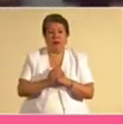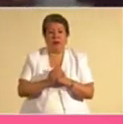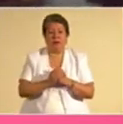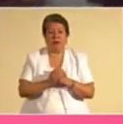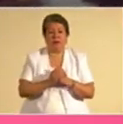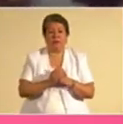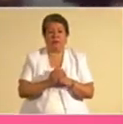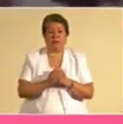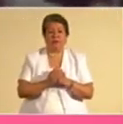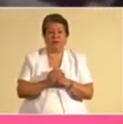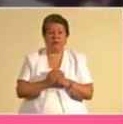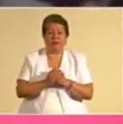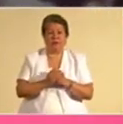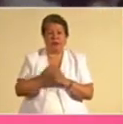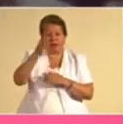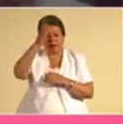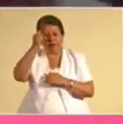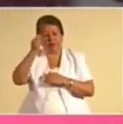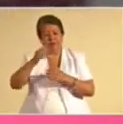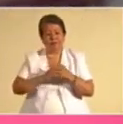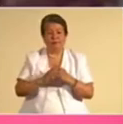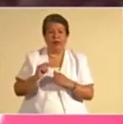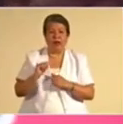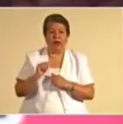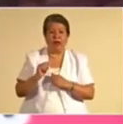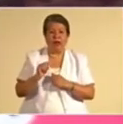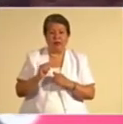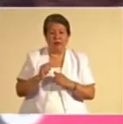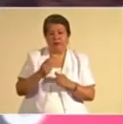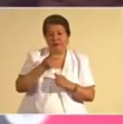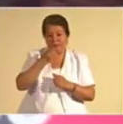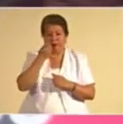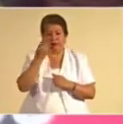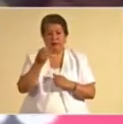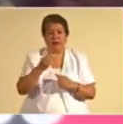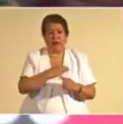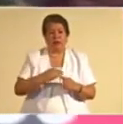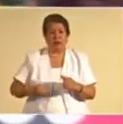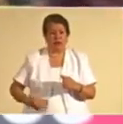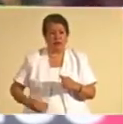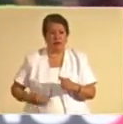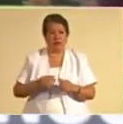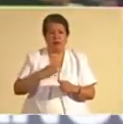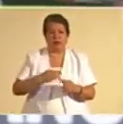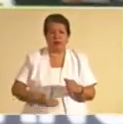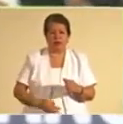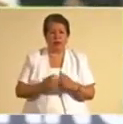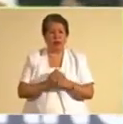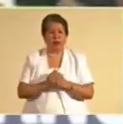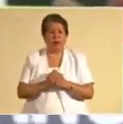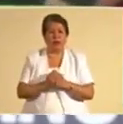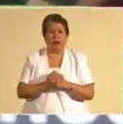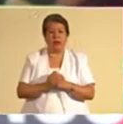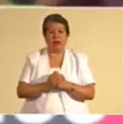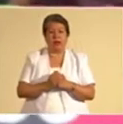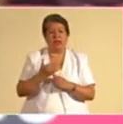desgraciadamente, de acuerdo a indicadores, el municipio de Toluca en la